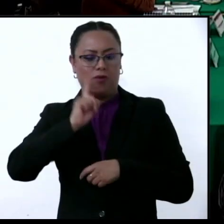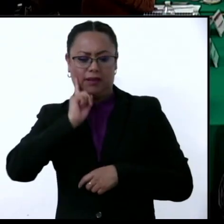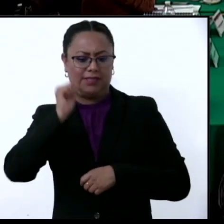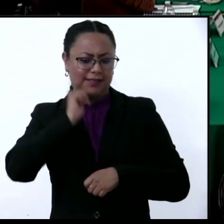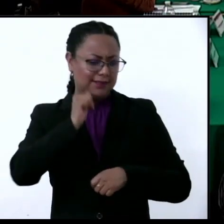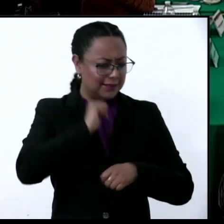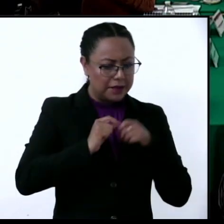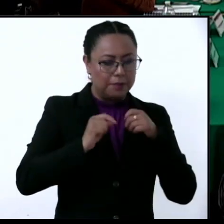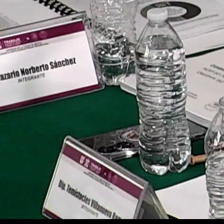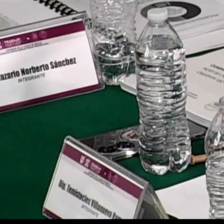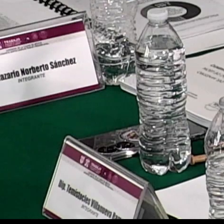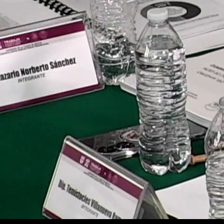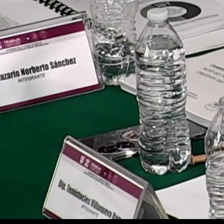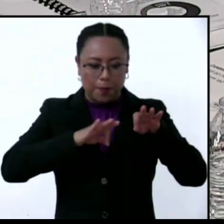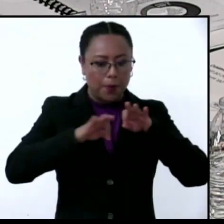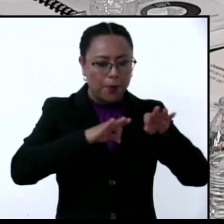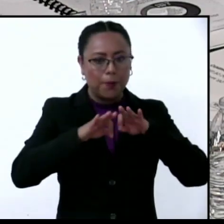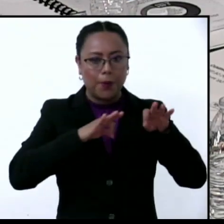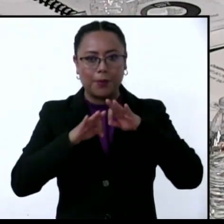la labor que usted realiza.